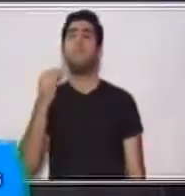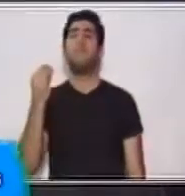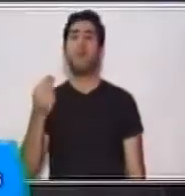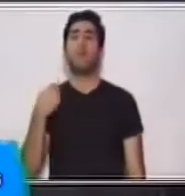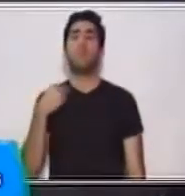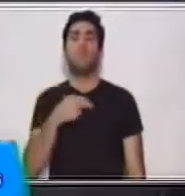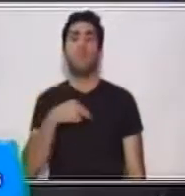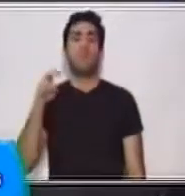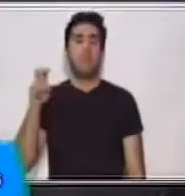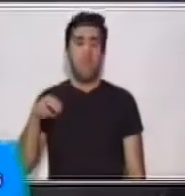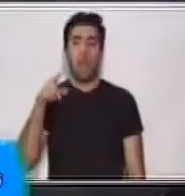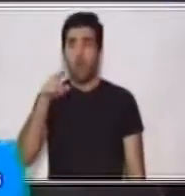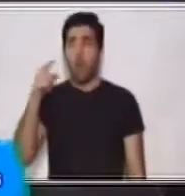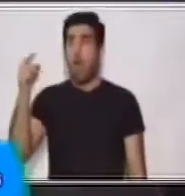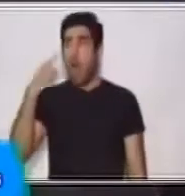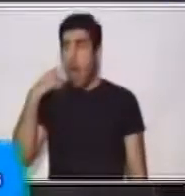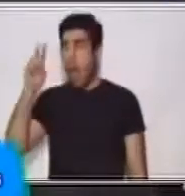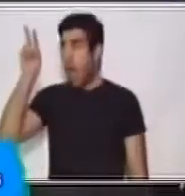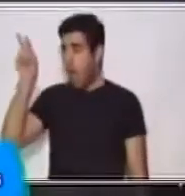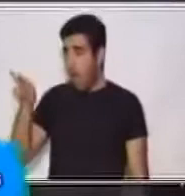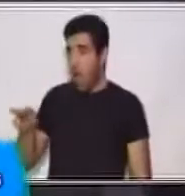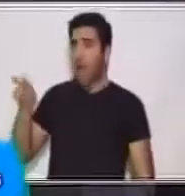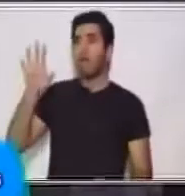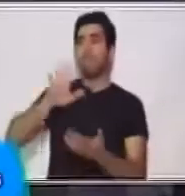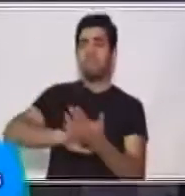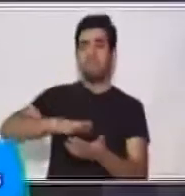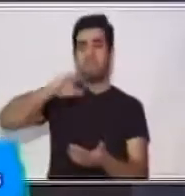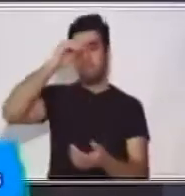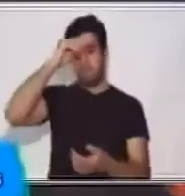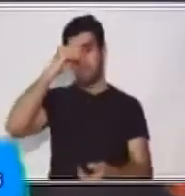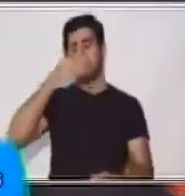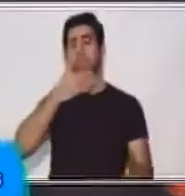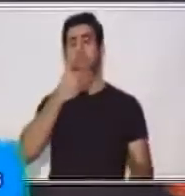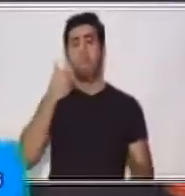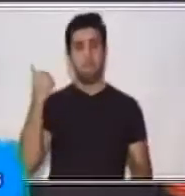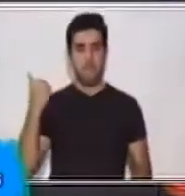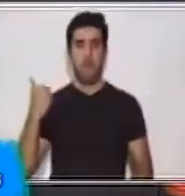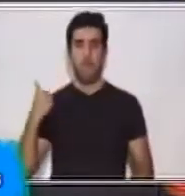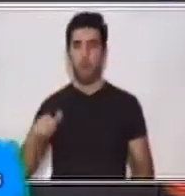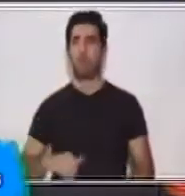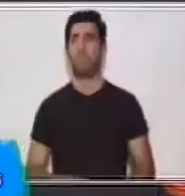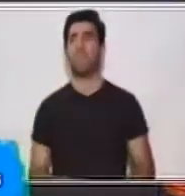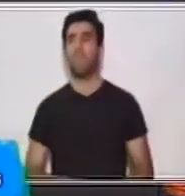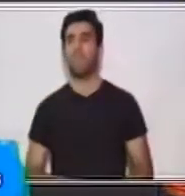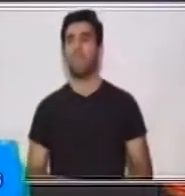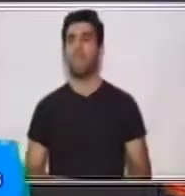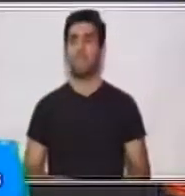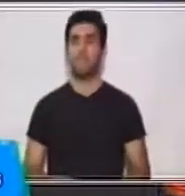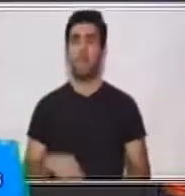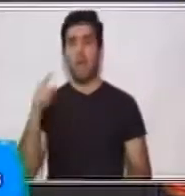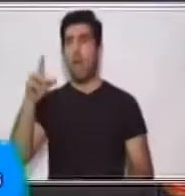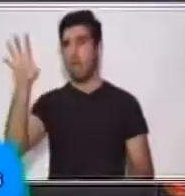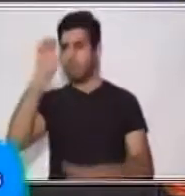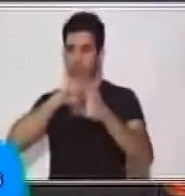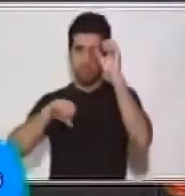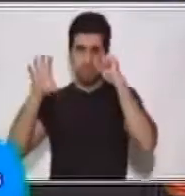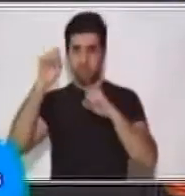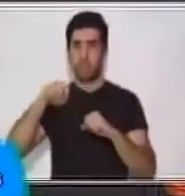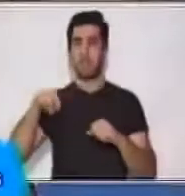que todos los conocimientos que ustedes van adquiriendo con nosotros y con los demás compañeros, los demás maestros, los vayamos ejerciendo